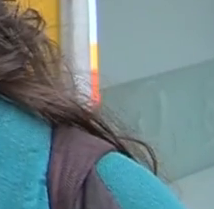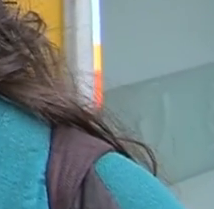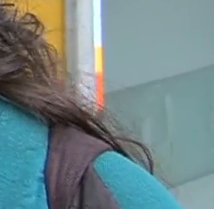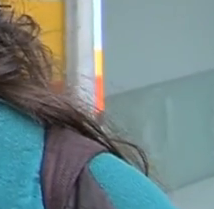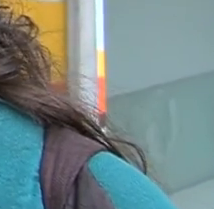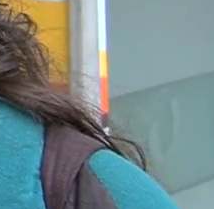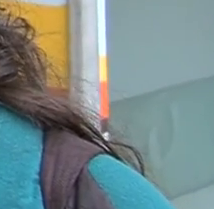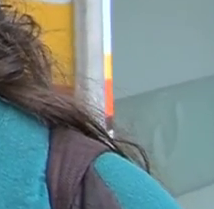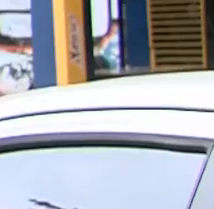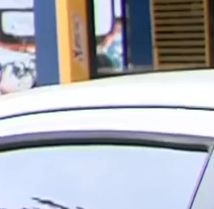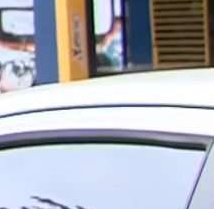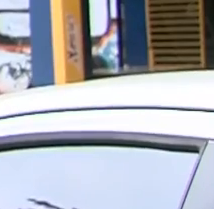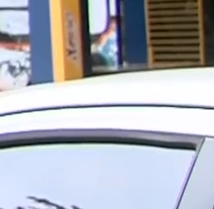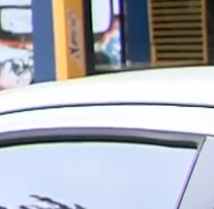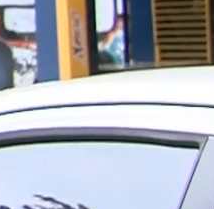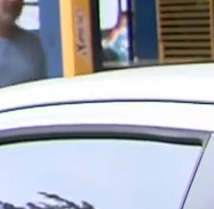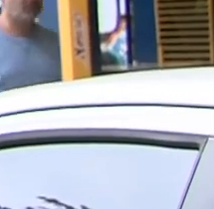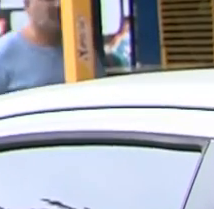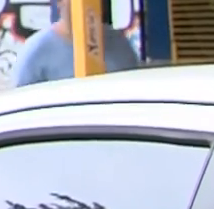periodo